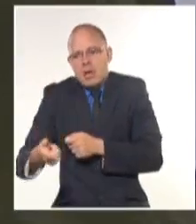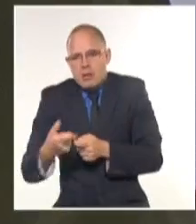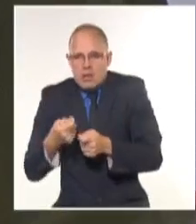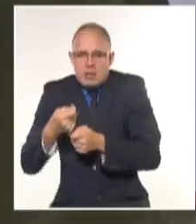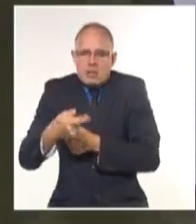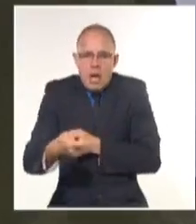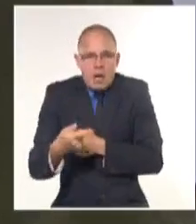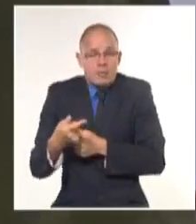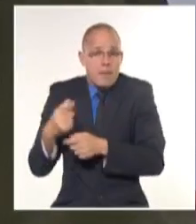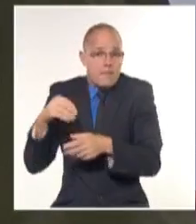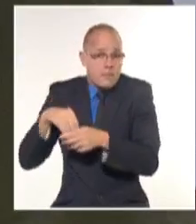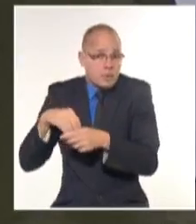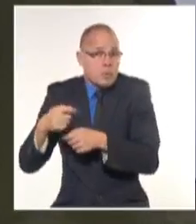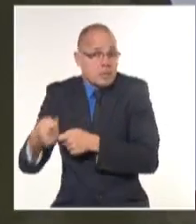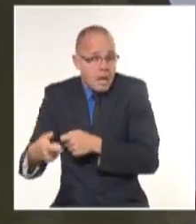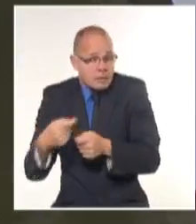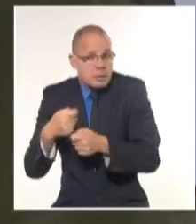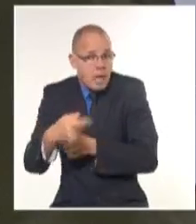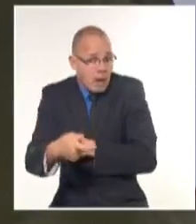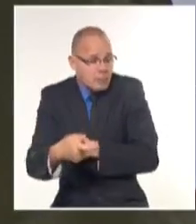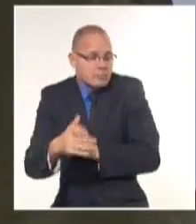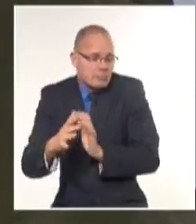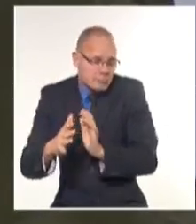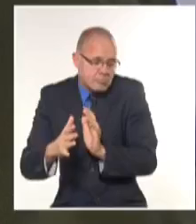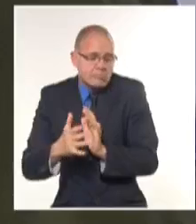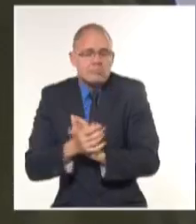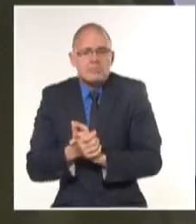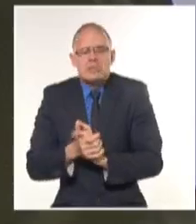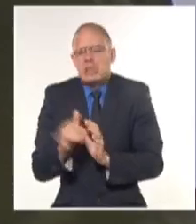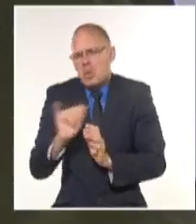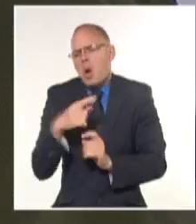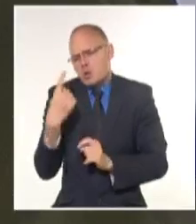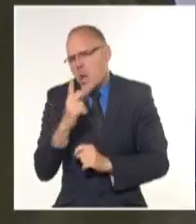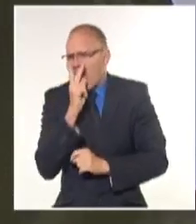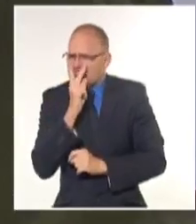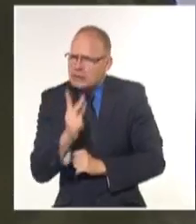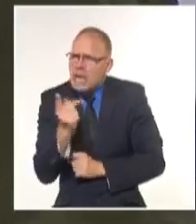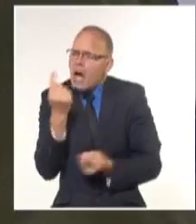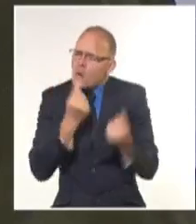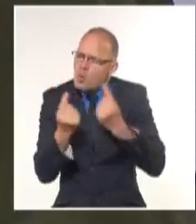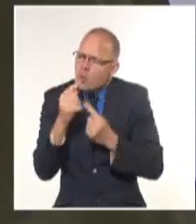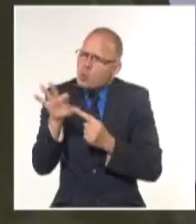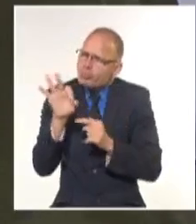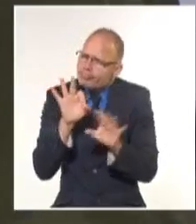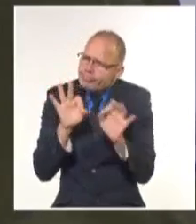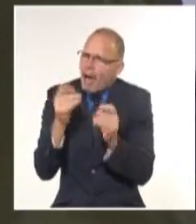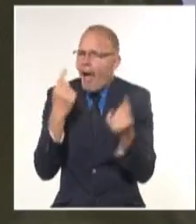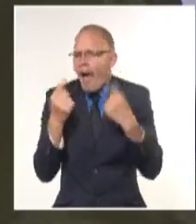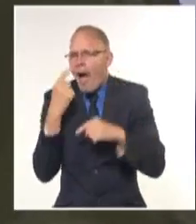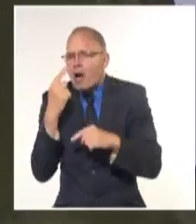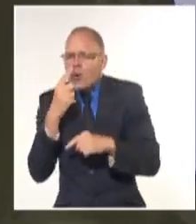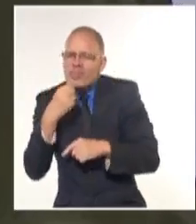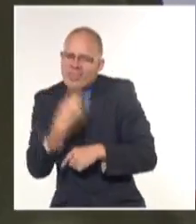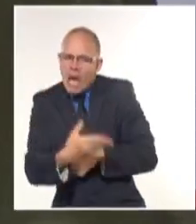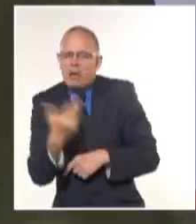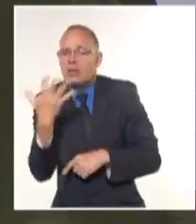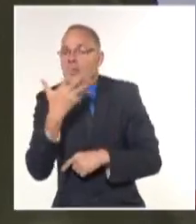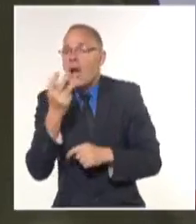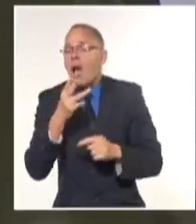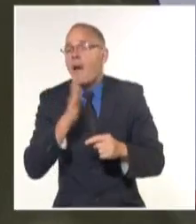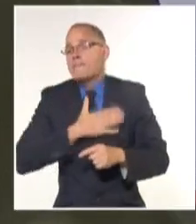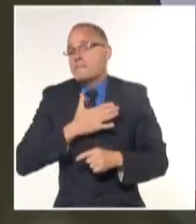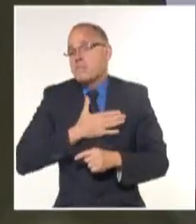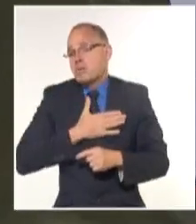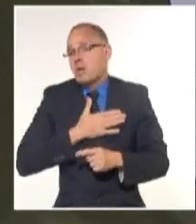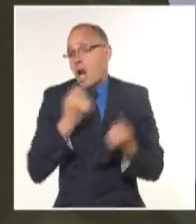anterior, se mantienen determinadas concertaciones con actores privados, a partir de que es la posibilidad que tienen entonces